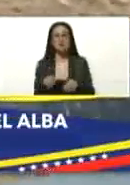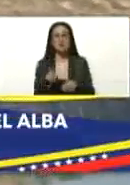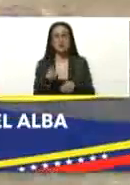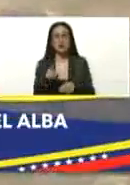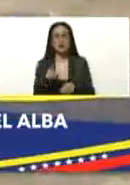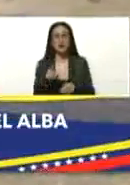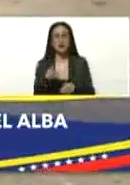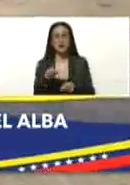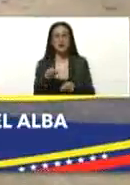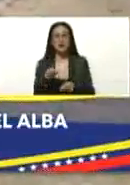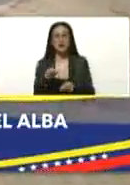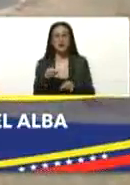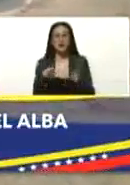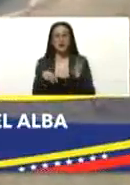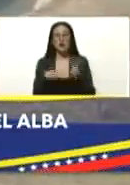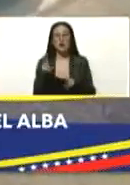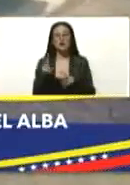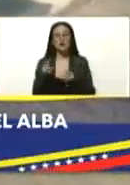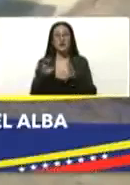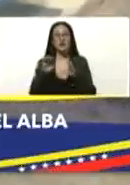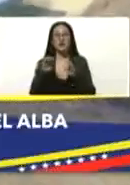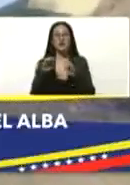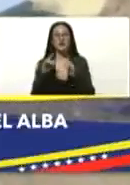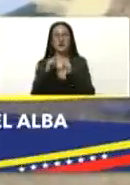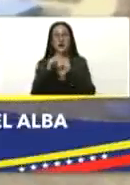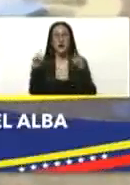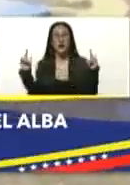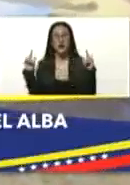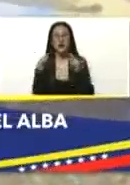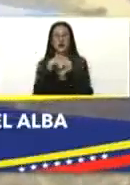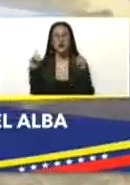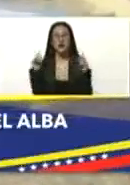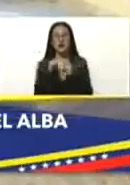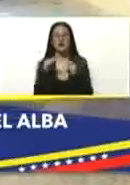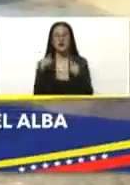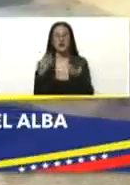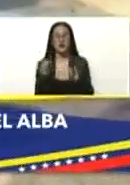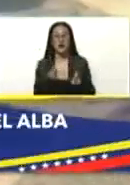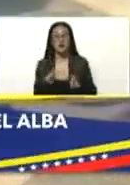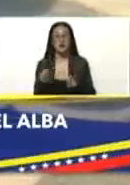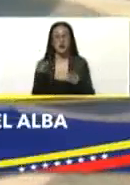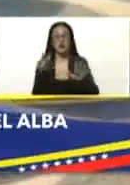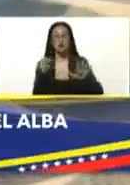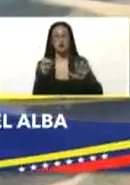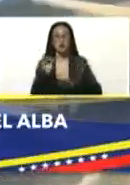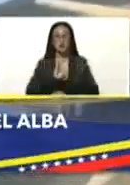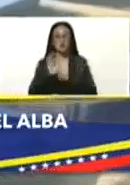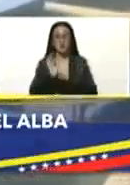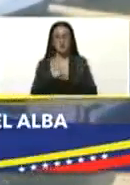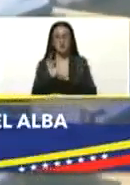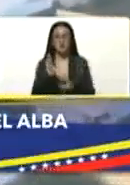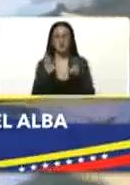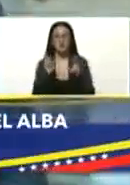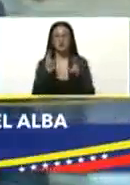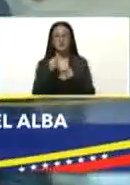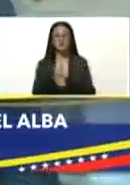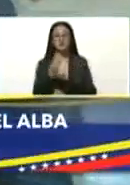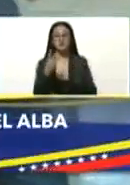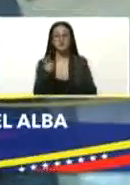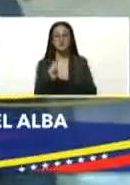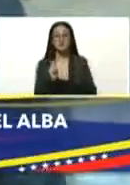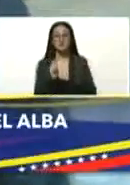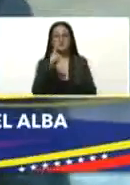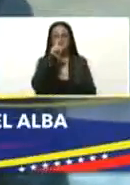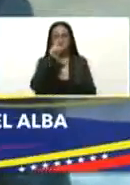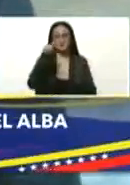producción está compuesta por 12 galpones, los cuales tenemos activados el 80% y esperamos para el primer trimestre del